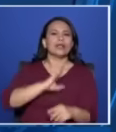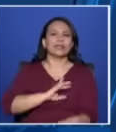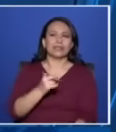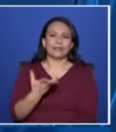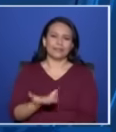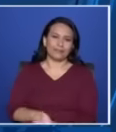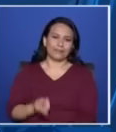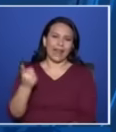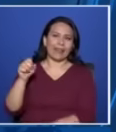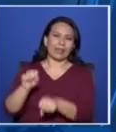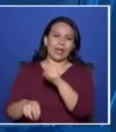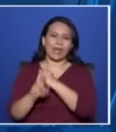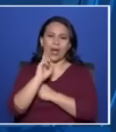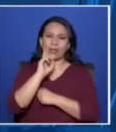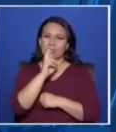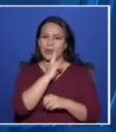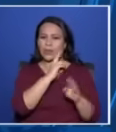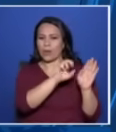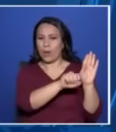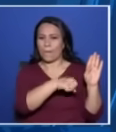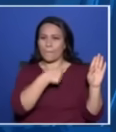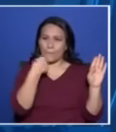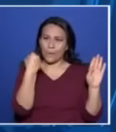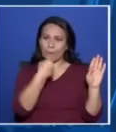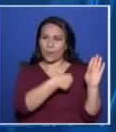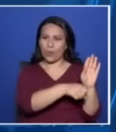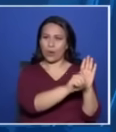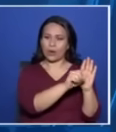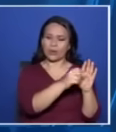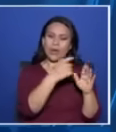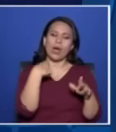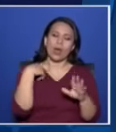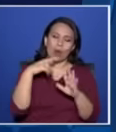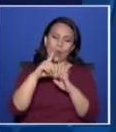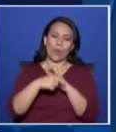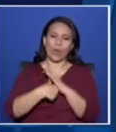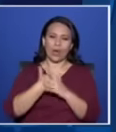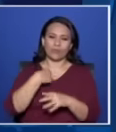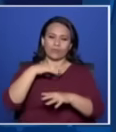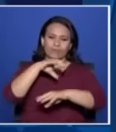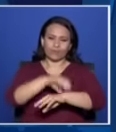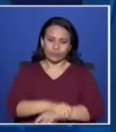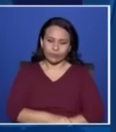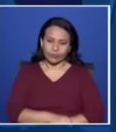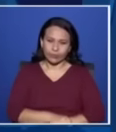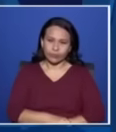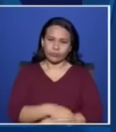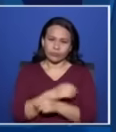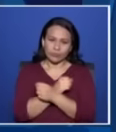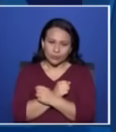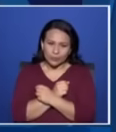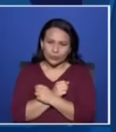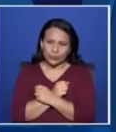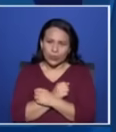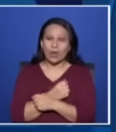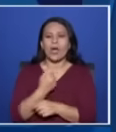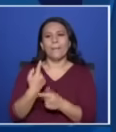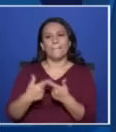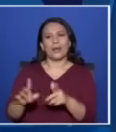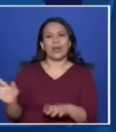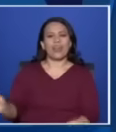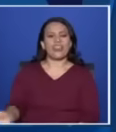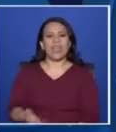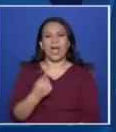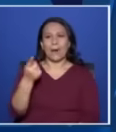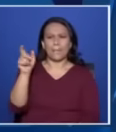Ahí vemos ya algunas imágenes también. Sin embargo, poco después pudo ser neutralizado por los uniformados. Minutos antes se conoció que el